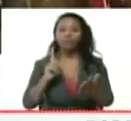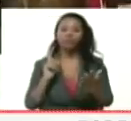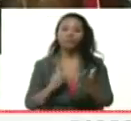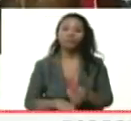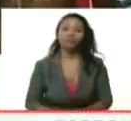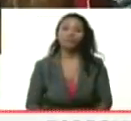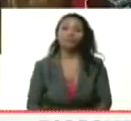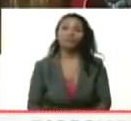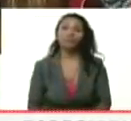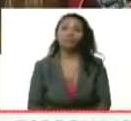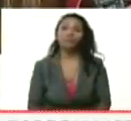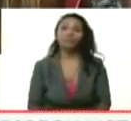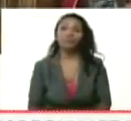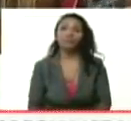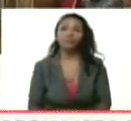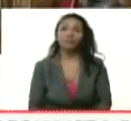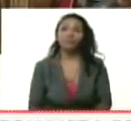un